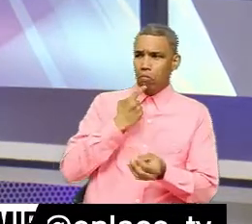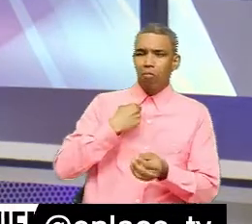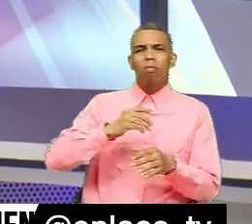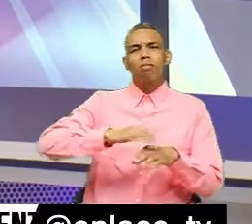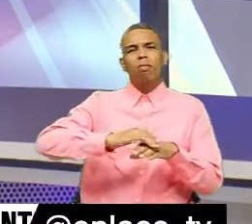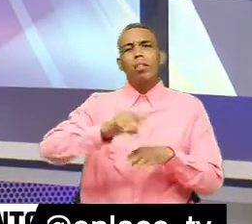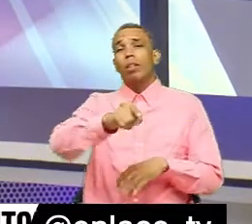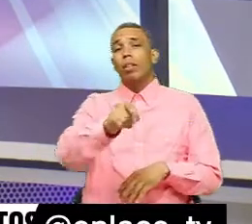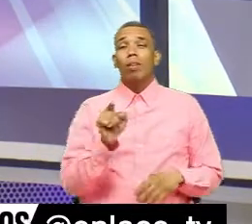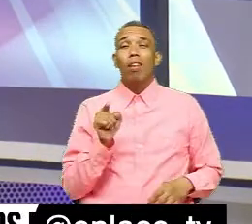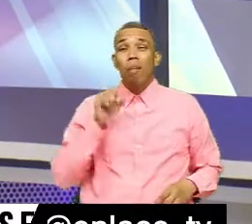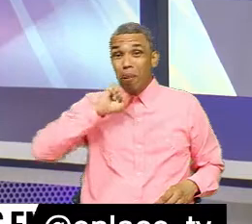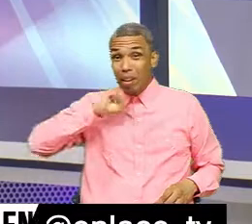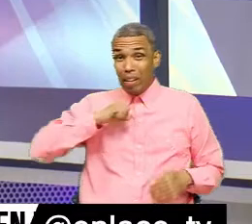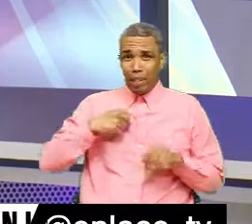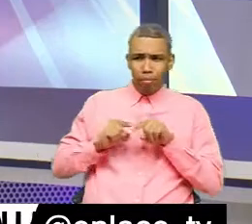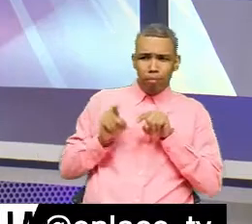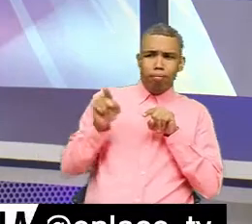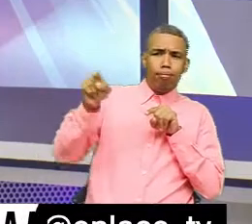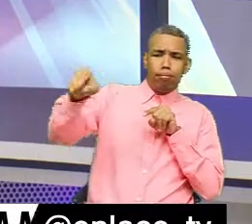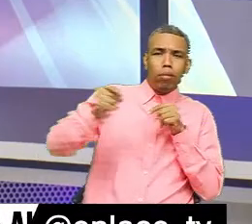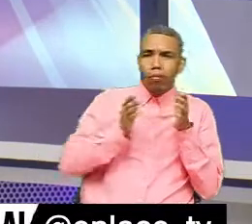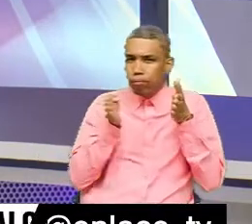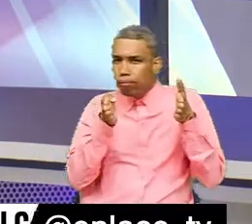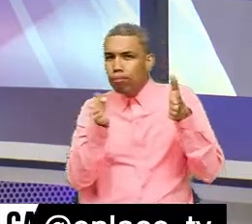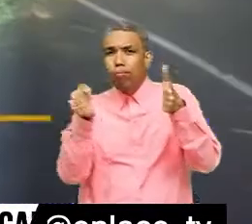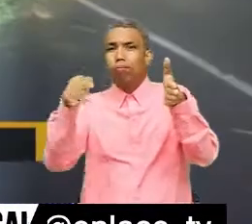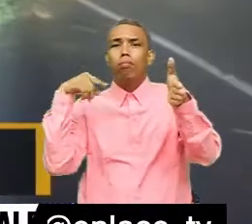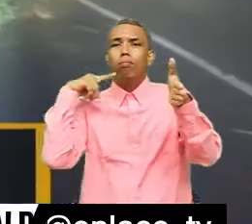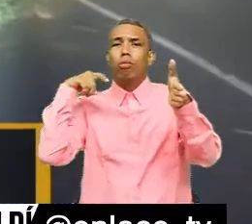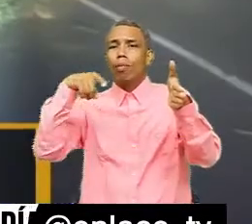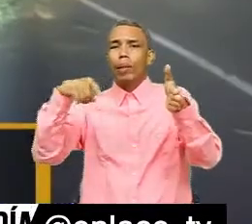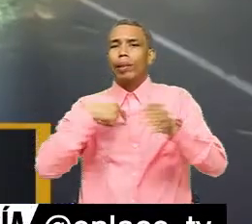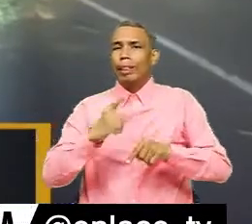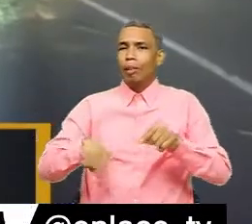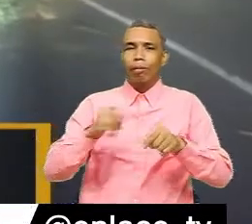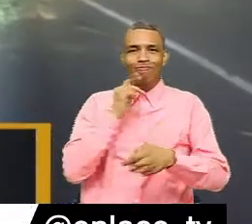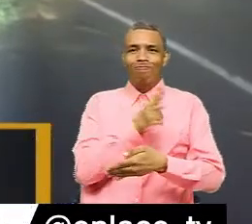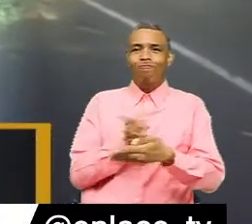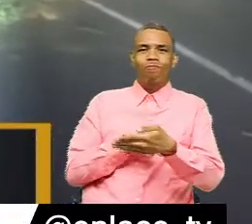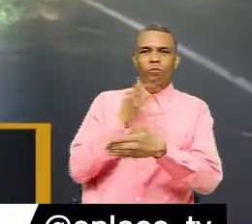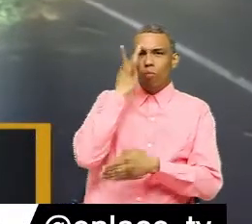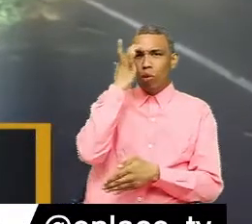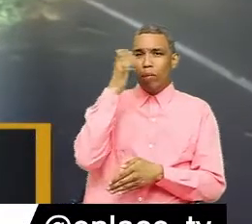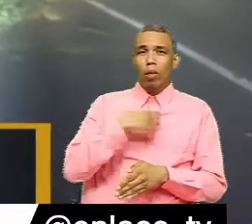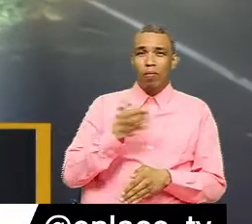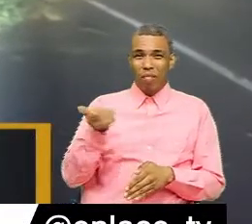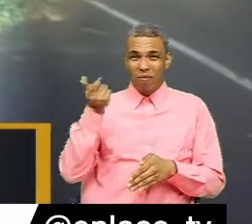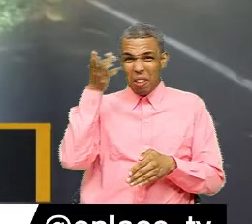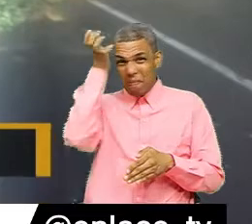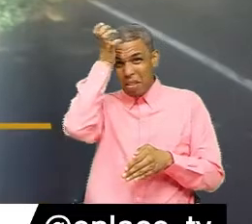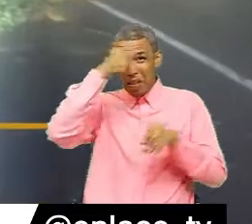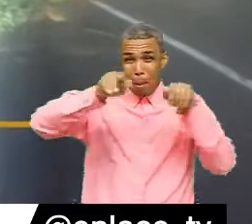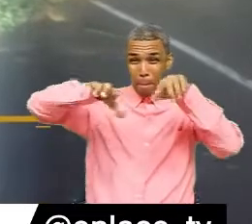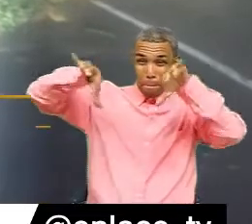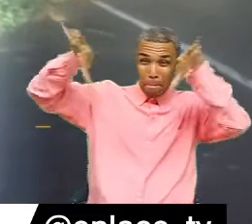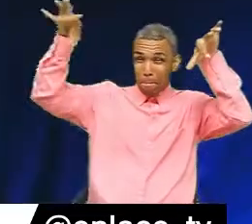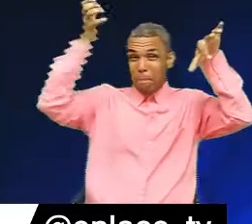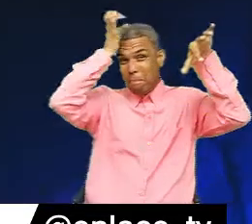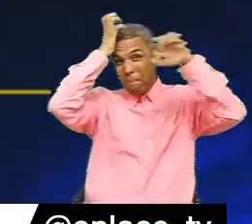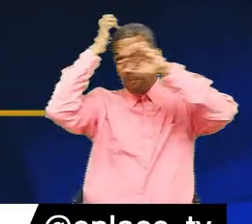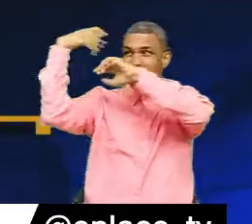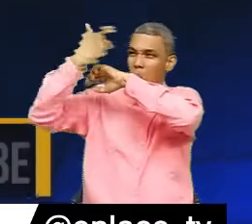deslizamiento de tierra registrado en la madrugada de hoy. Aproximadamente 2.000 metros cúbicos de tierra cayeron hacia las 4 de la mañana de este